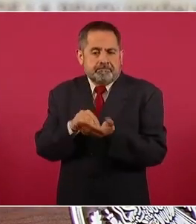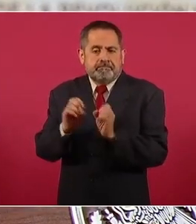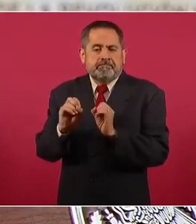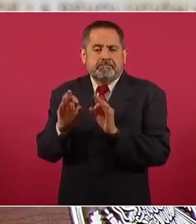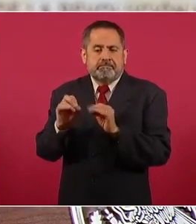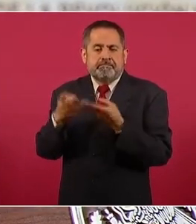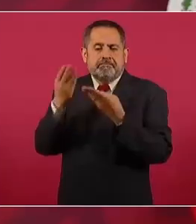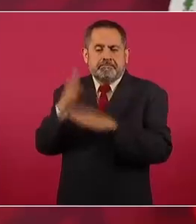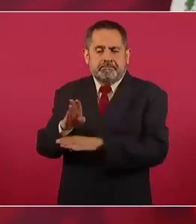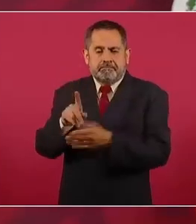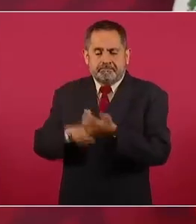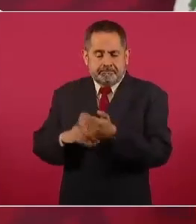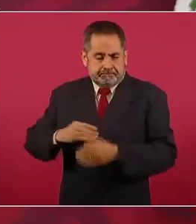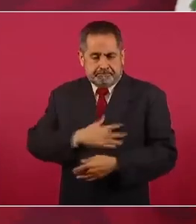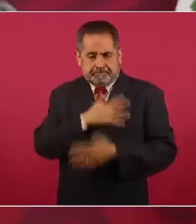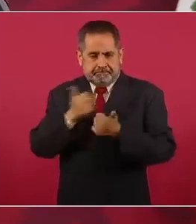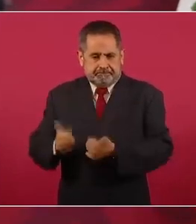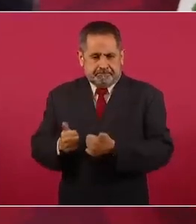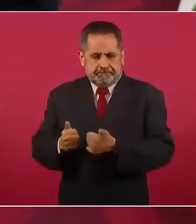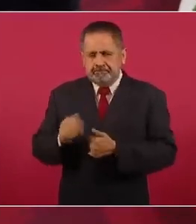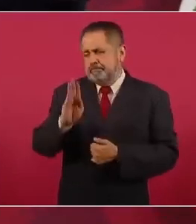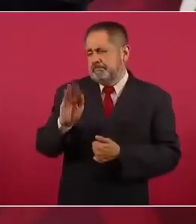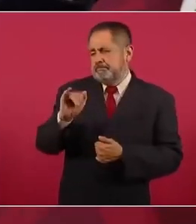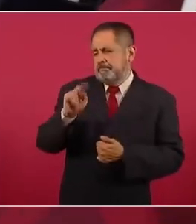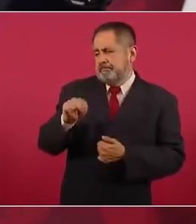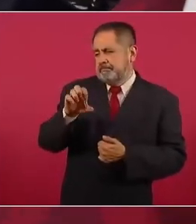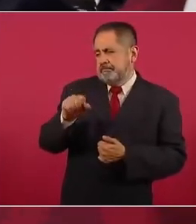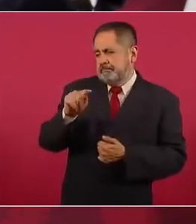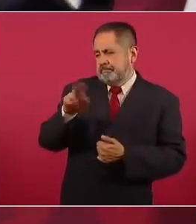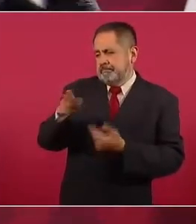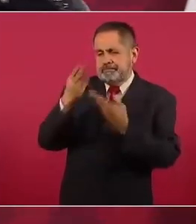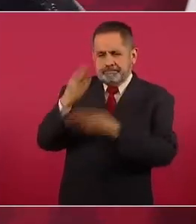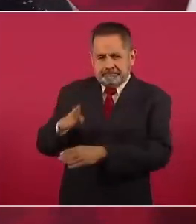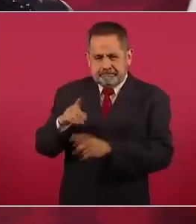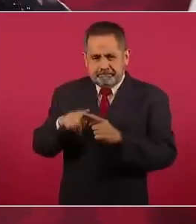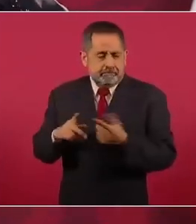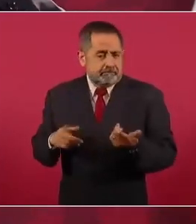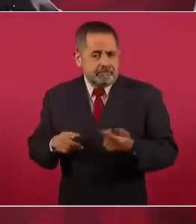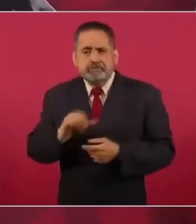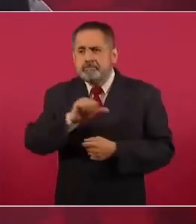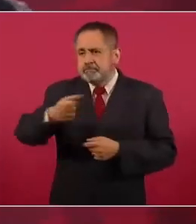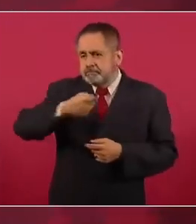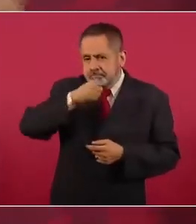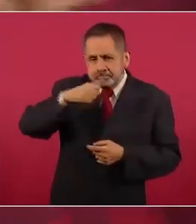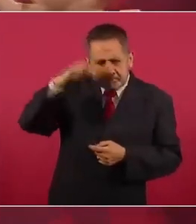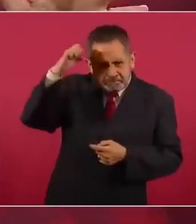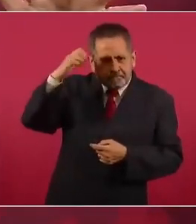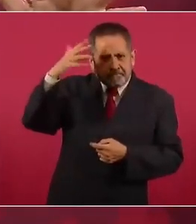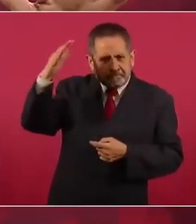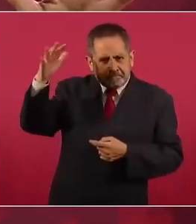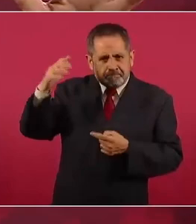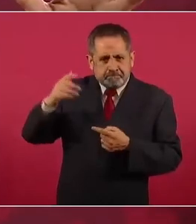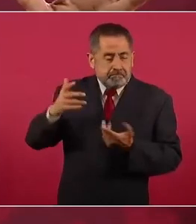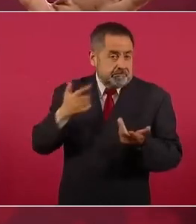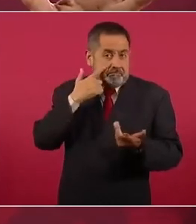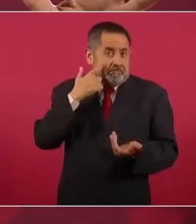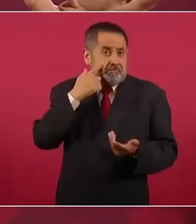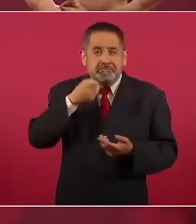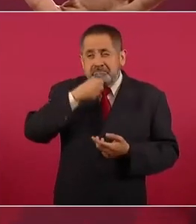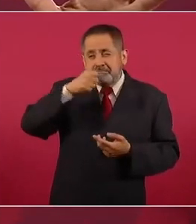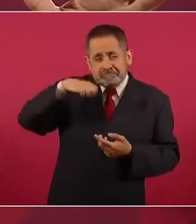Banco del Bienestar. Todo lo que tiene que ver con adultos mayores, ya nada más adultos